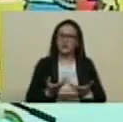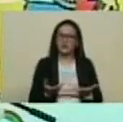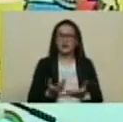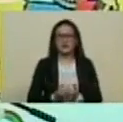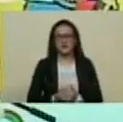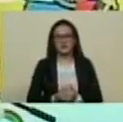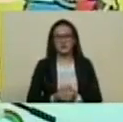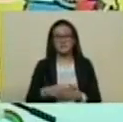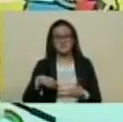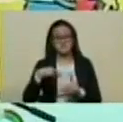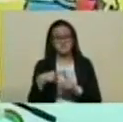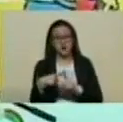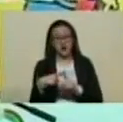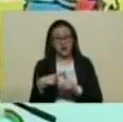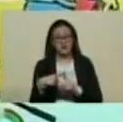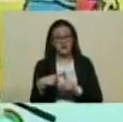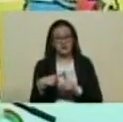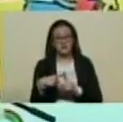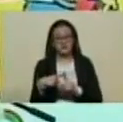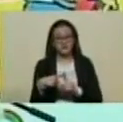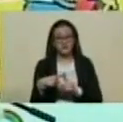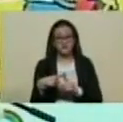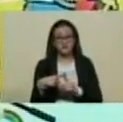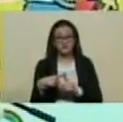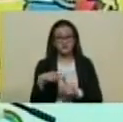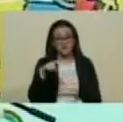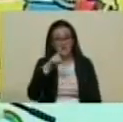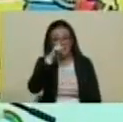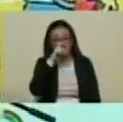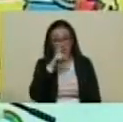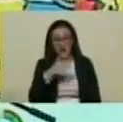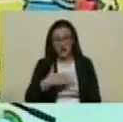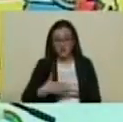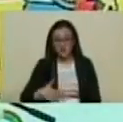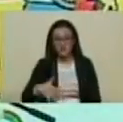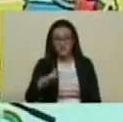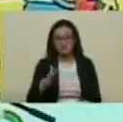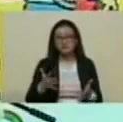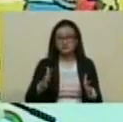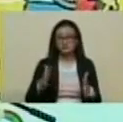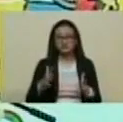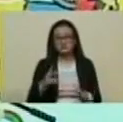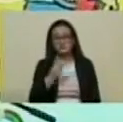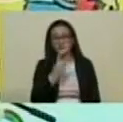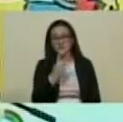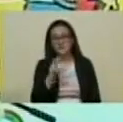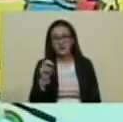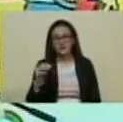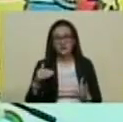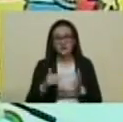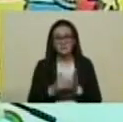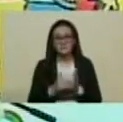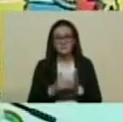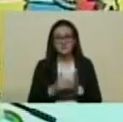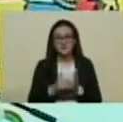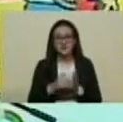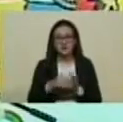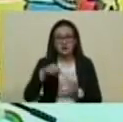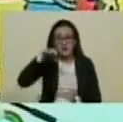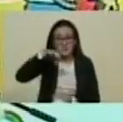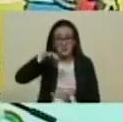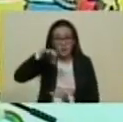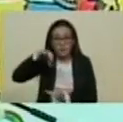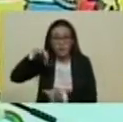la construcción este año escolar, por lo menos de 20.000 conucos